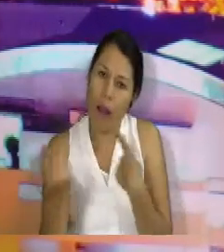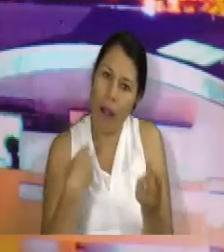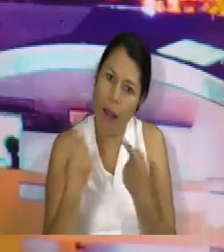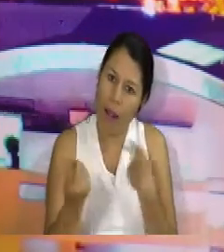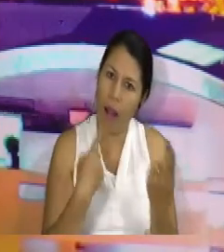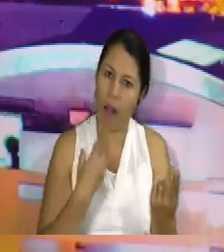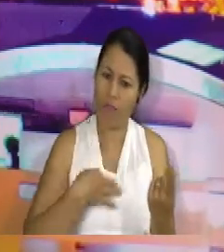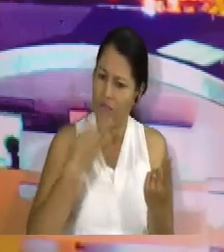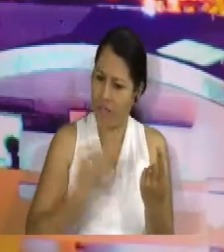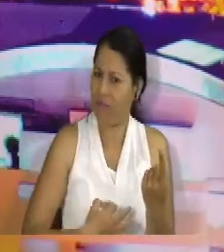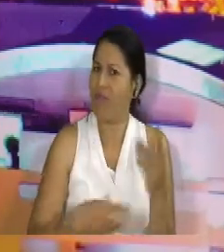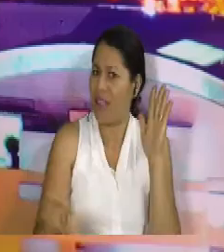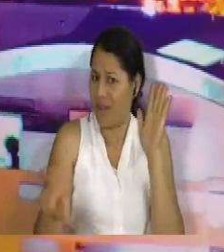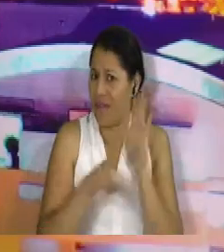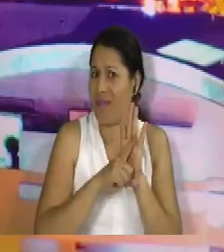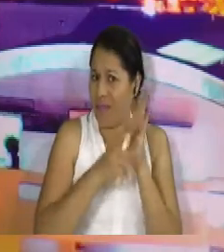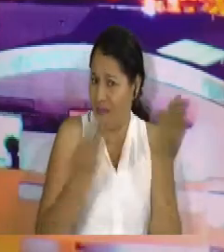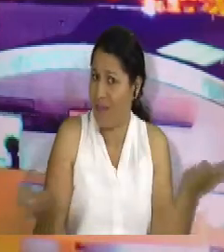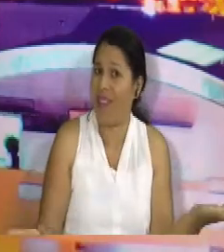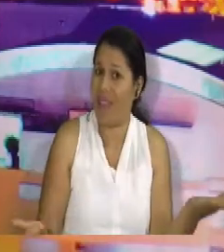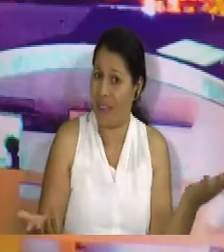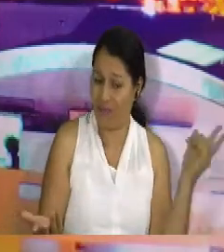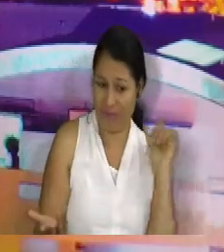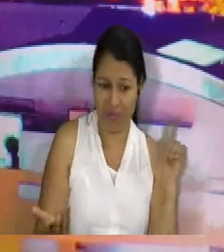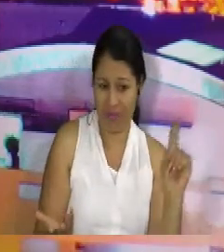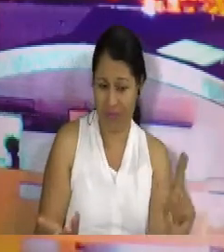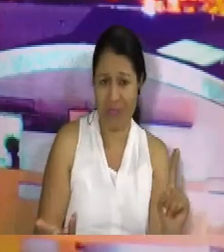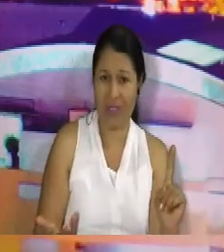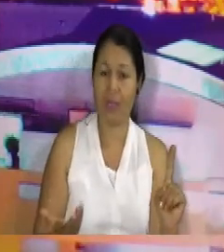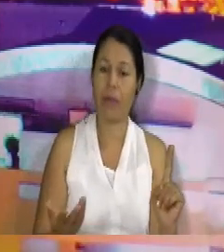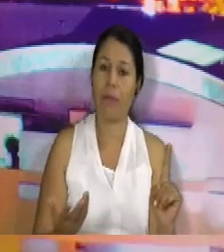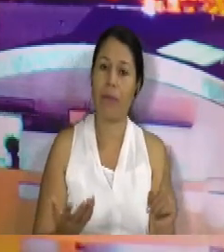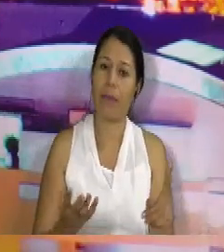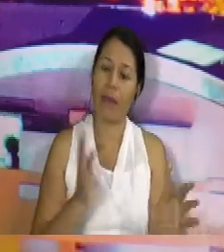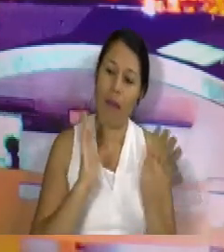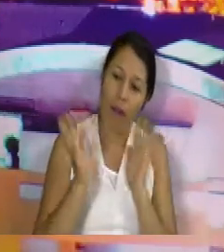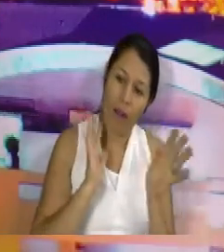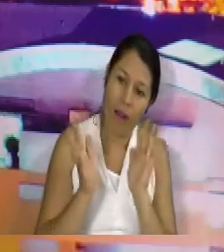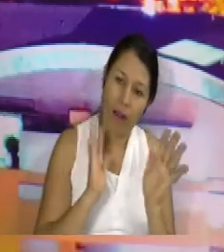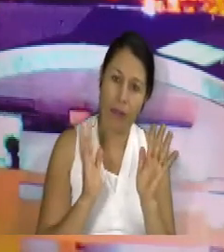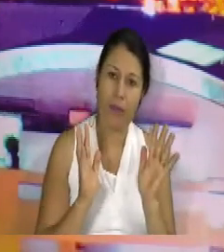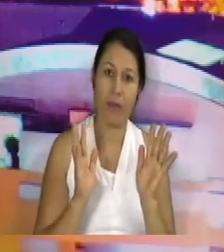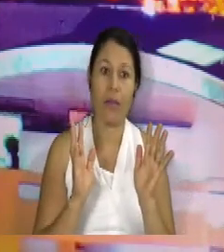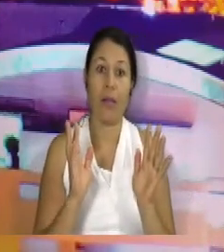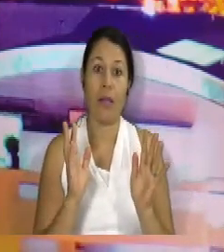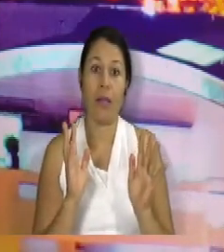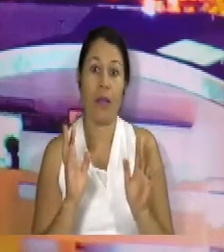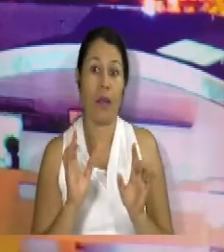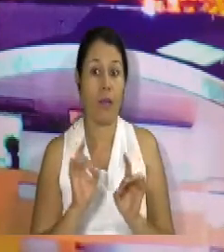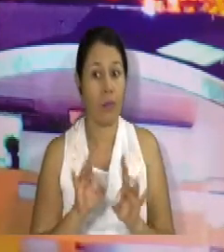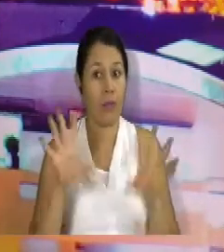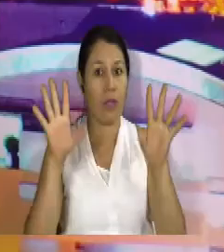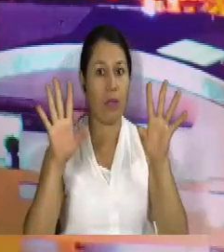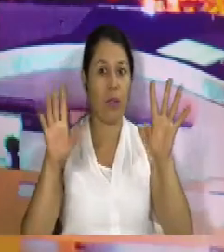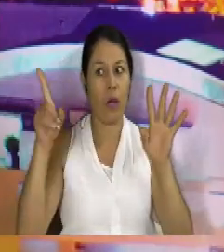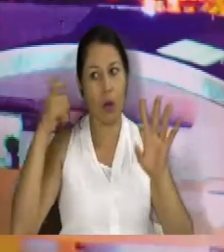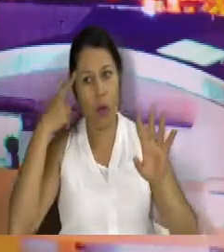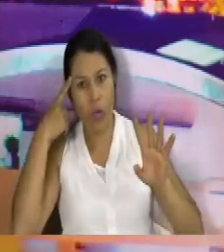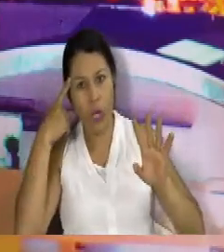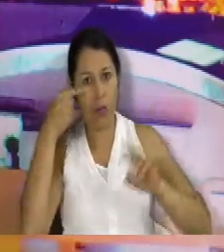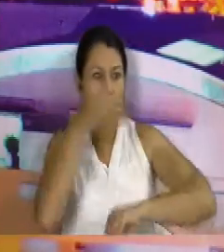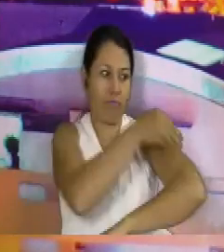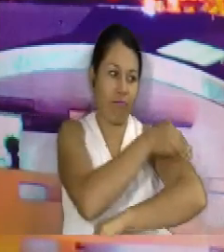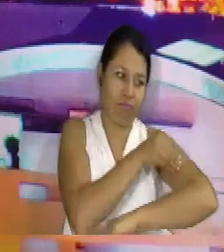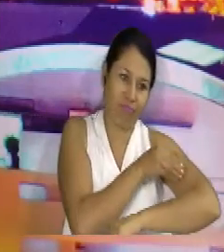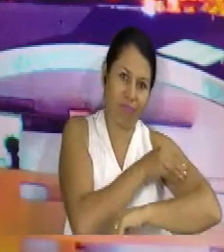la vida. Y afortunadamente el gobierno y la FARC-EP se han puesto de acuerdo y hay de